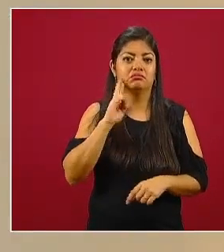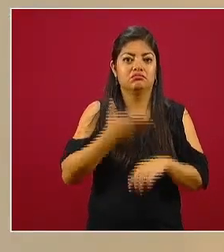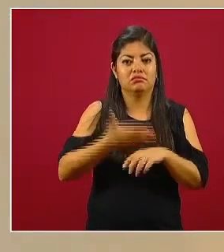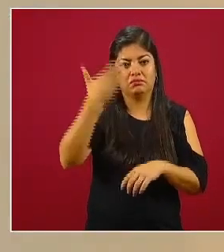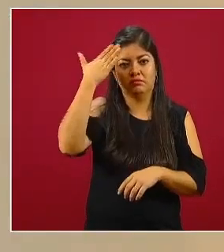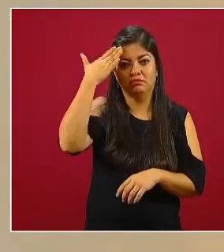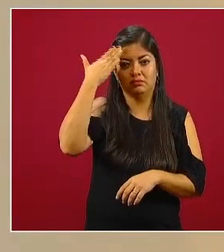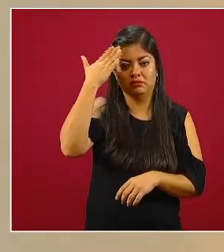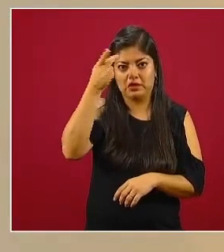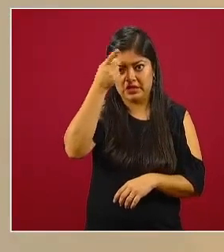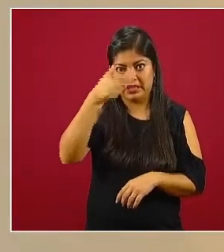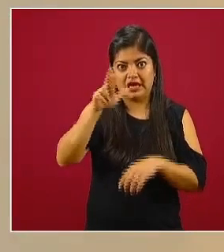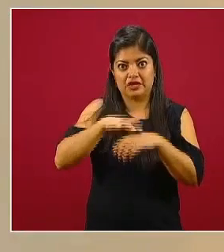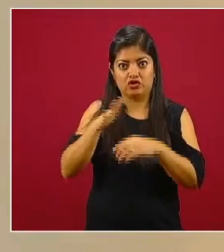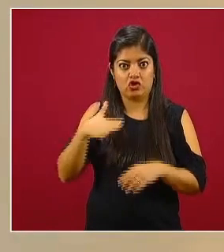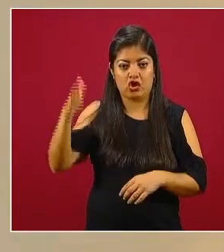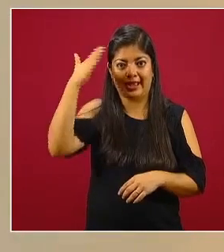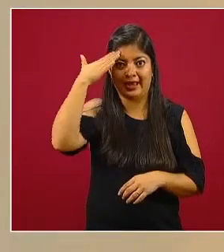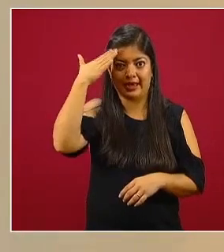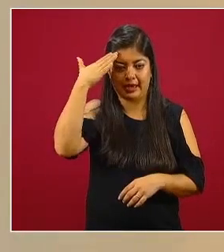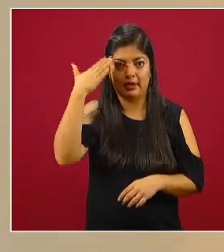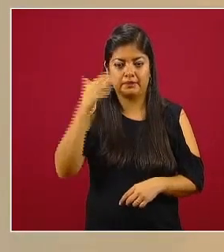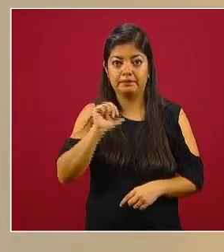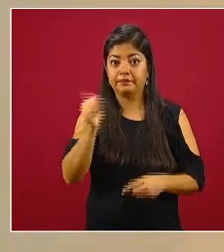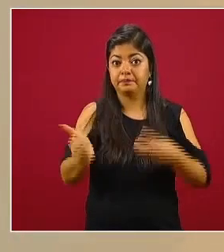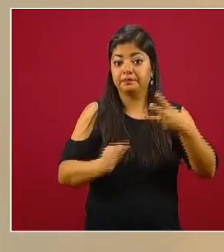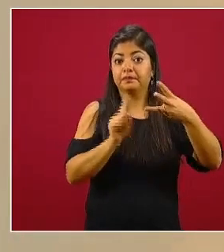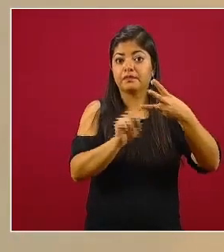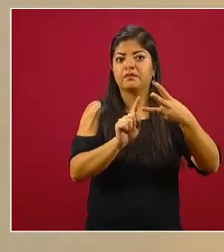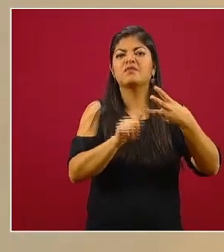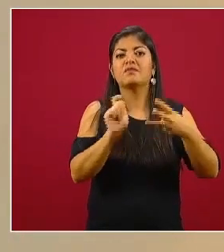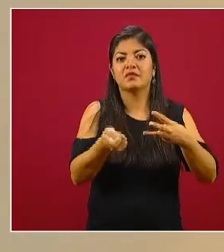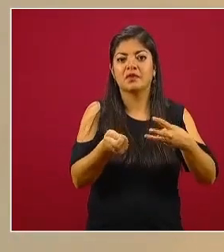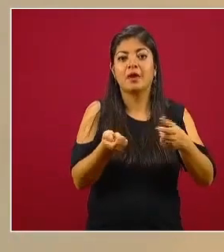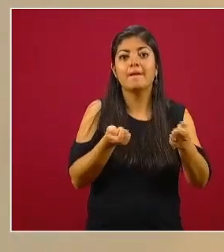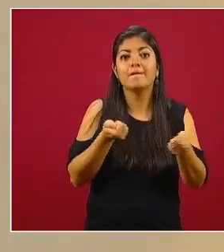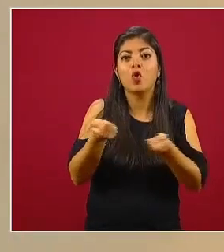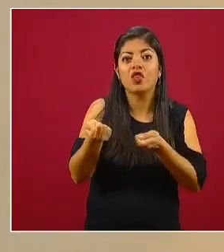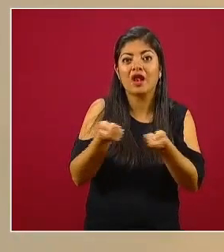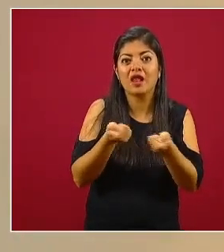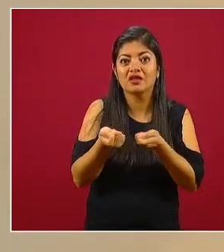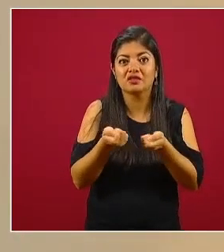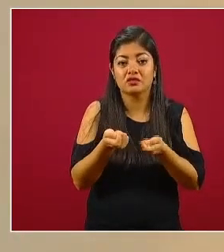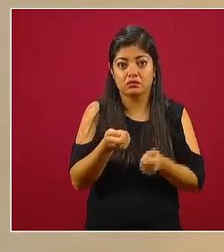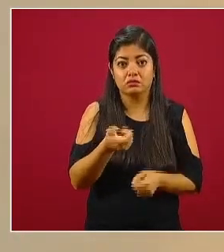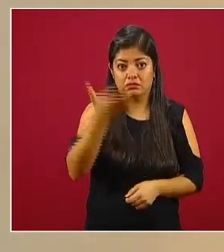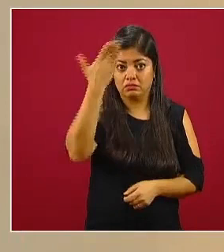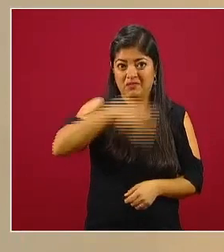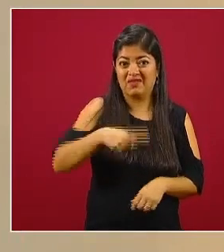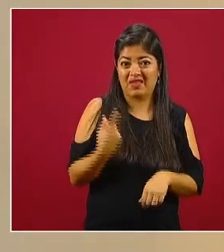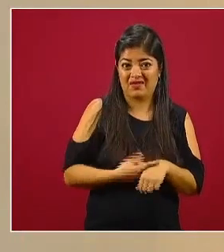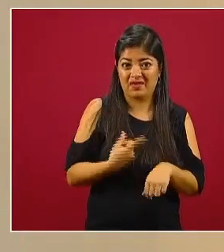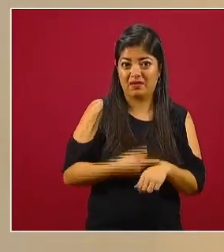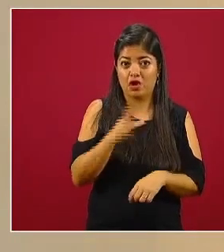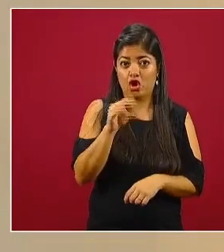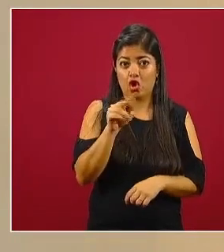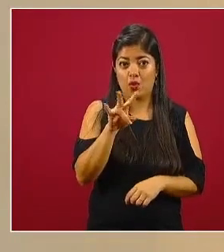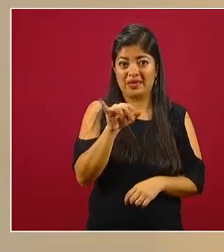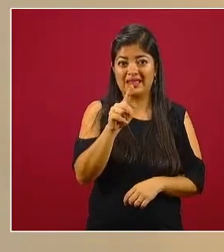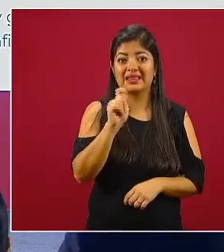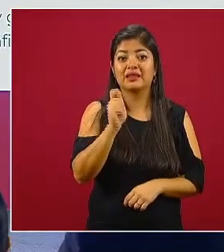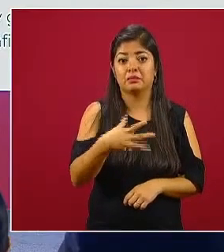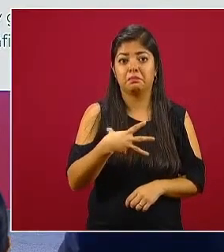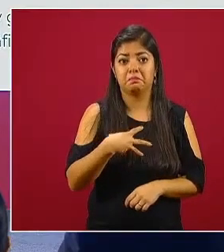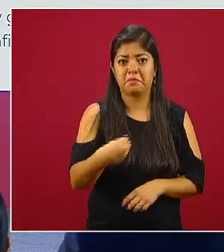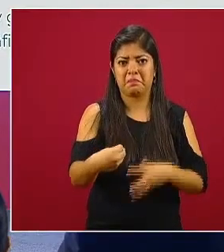General. El tercer eje es la modelación, la dinámica. Esta enfermedad es una enfermedad contagiosa